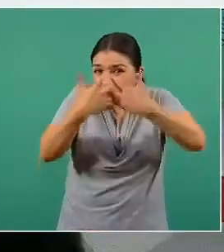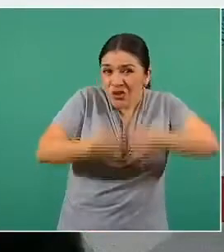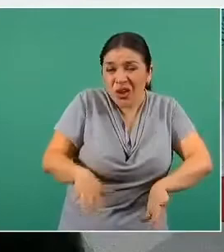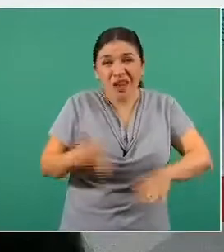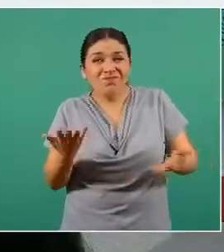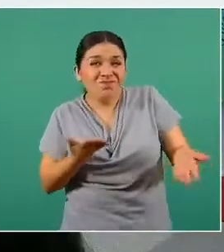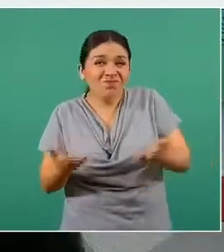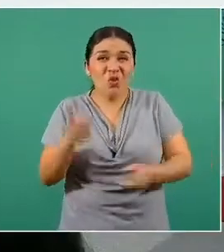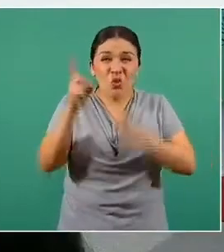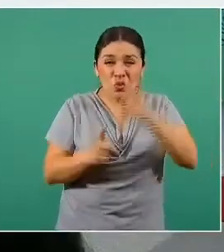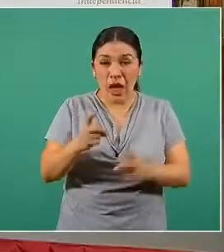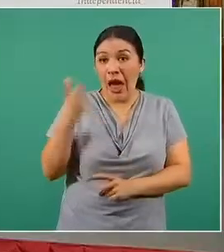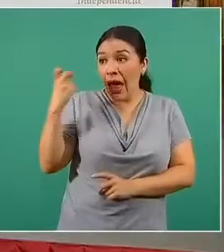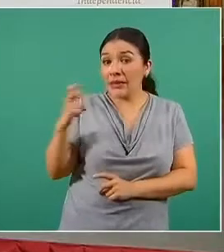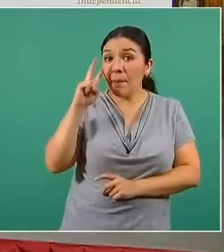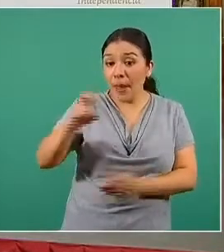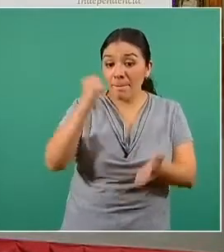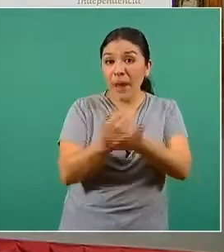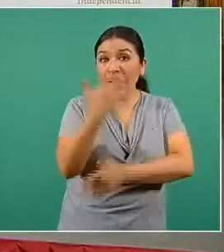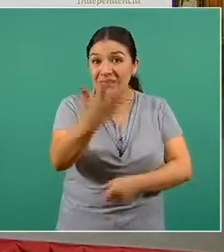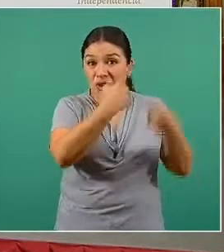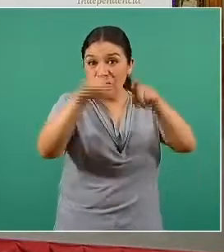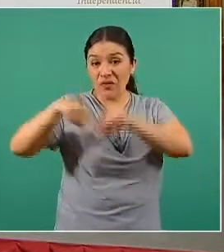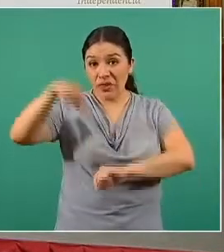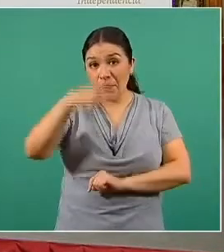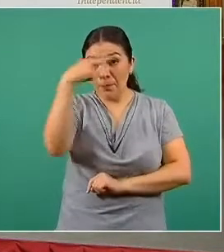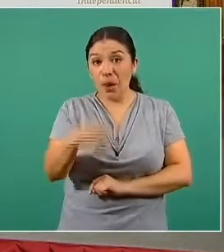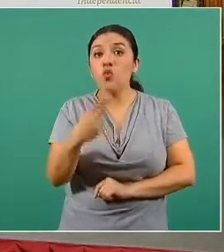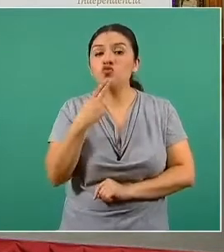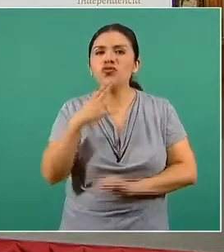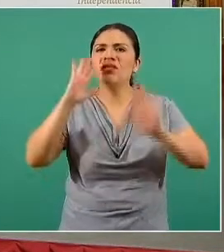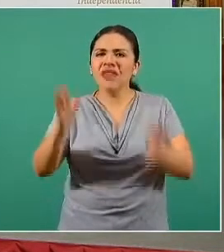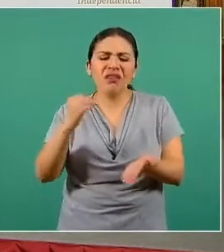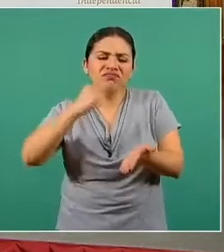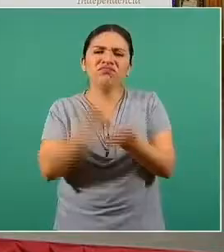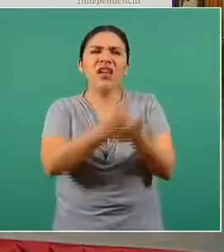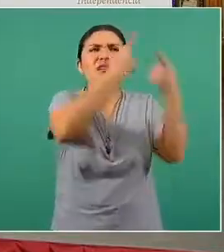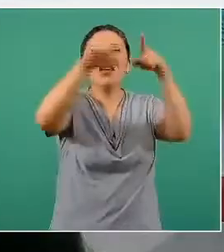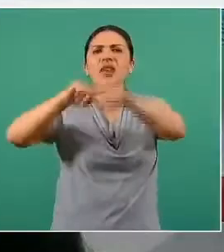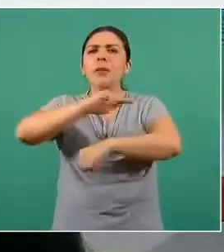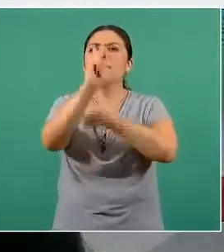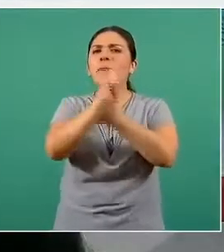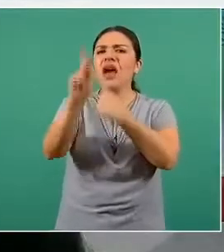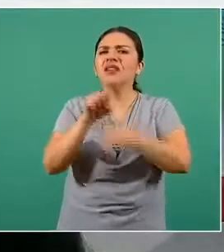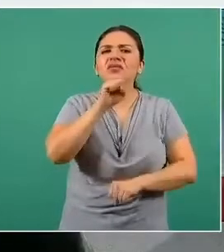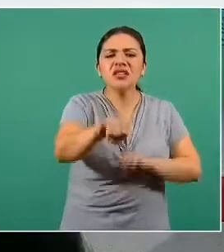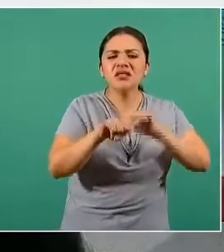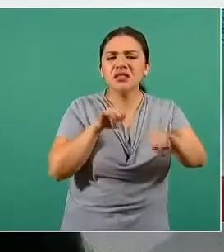Estas 5 vacunas que utilizamos en México han sido autorizadas en varios países de los que